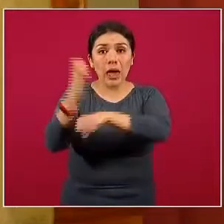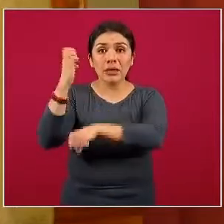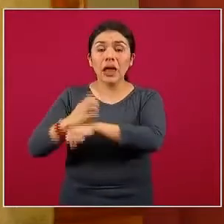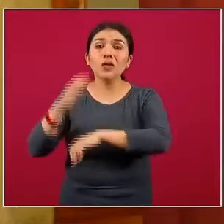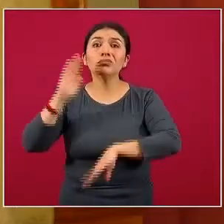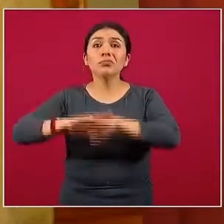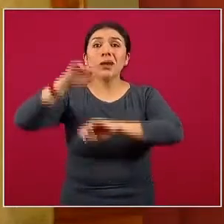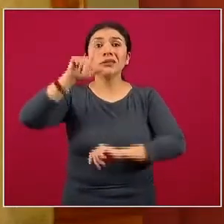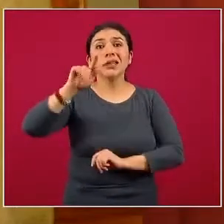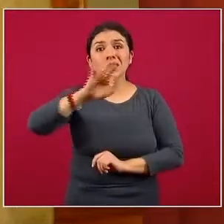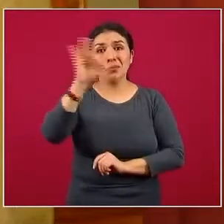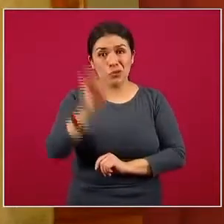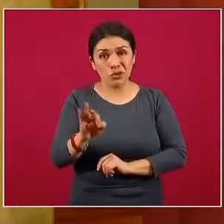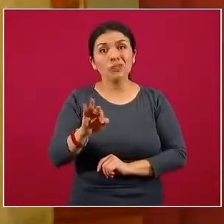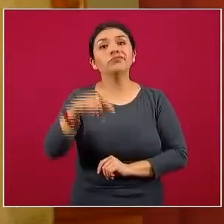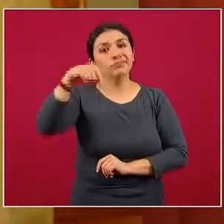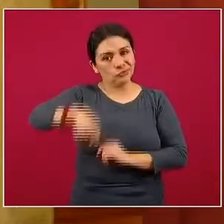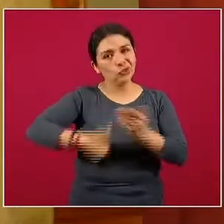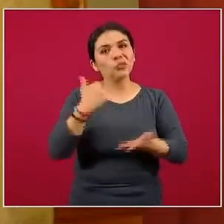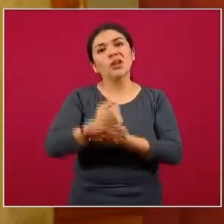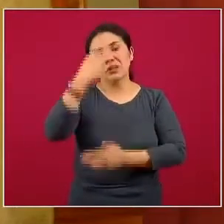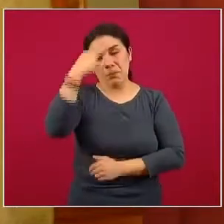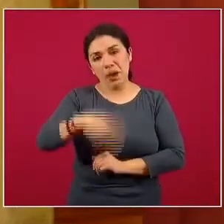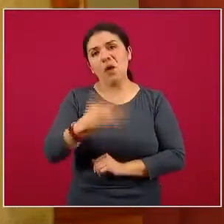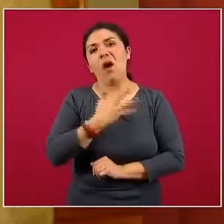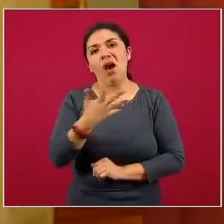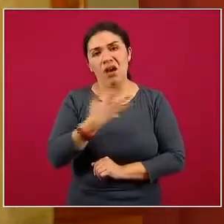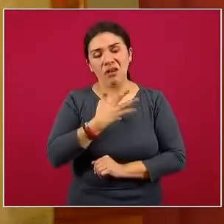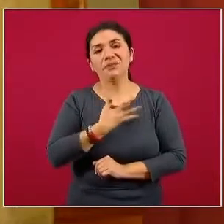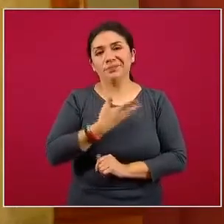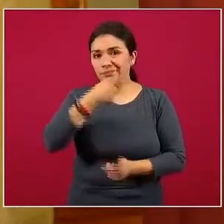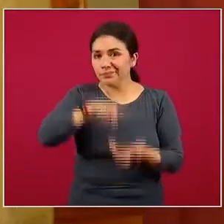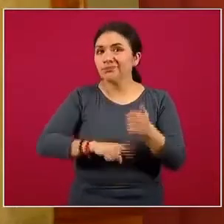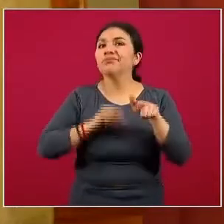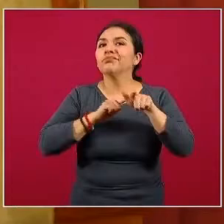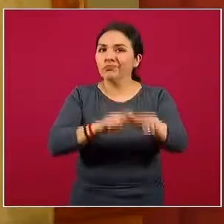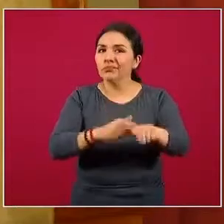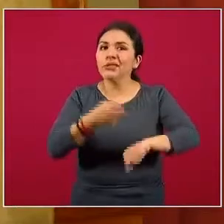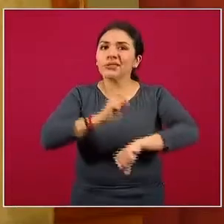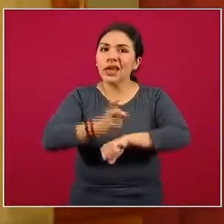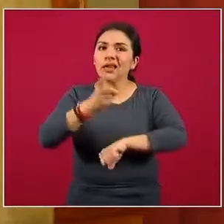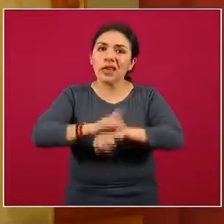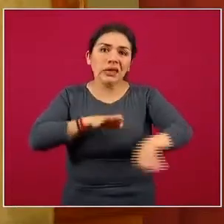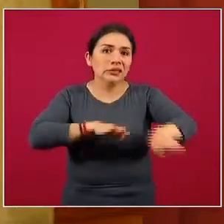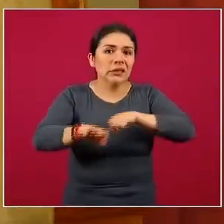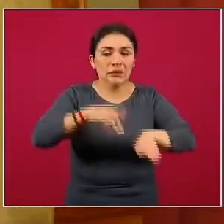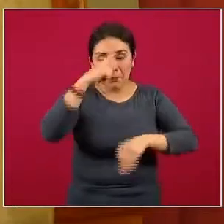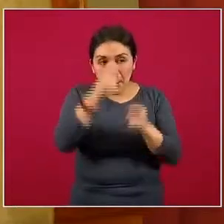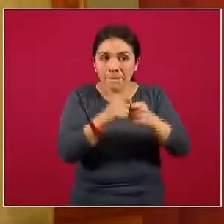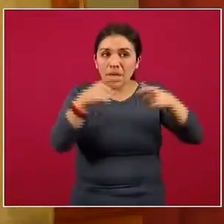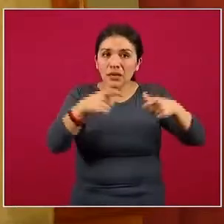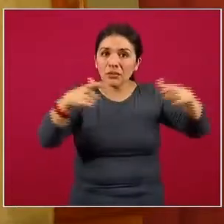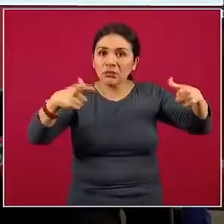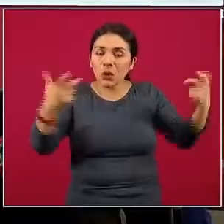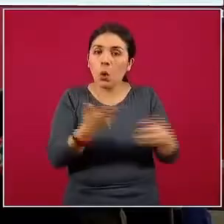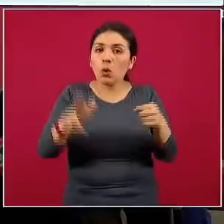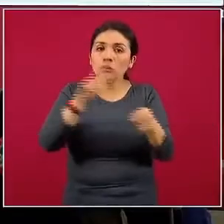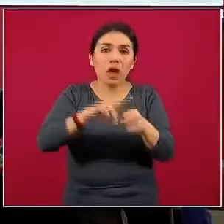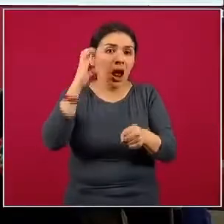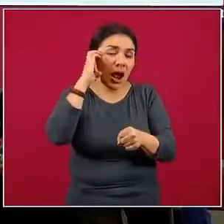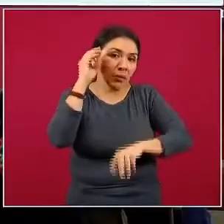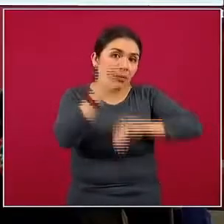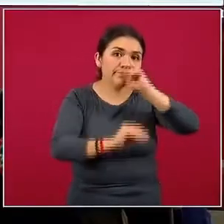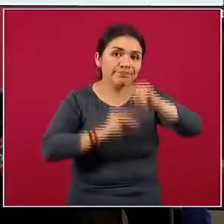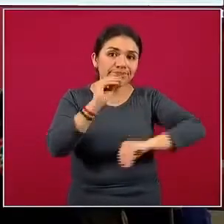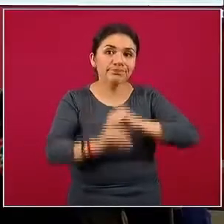el 70%, entre ellas la Ciudad de México, en donde continúan diariamente los trabajos de reconversión y